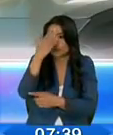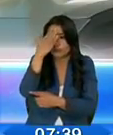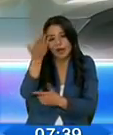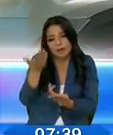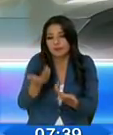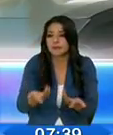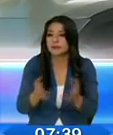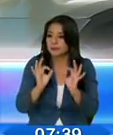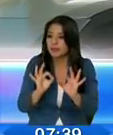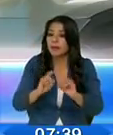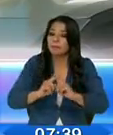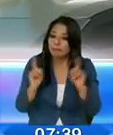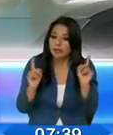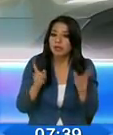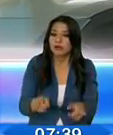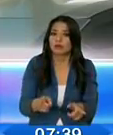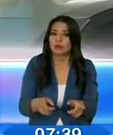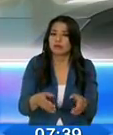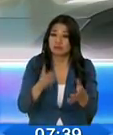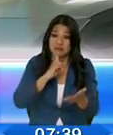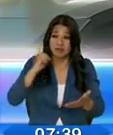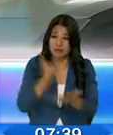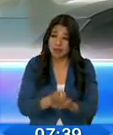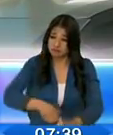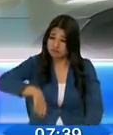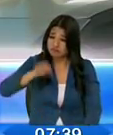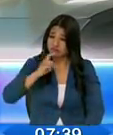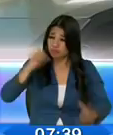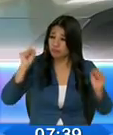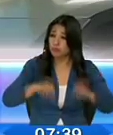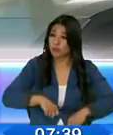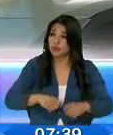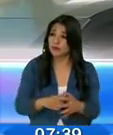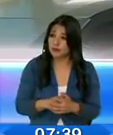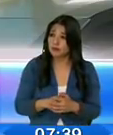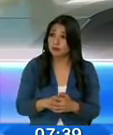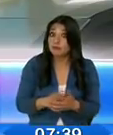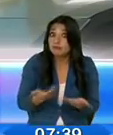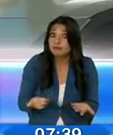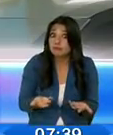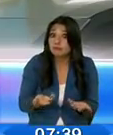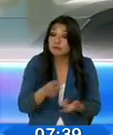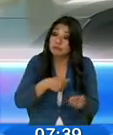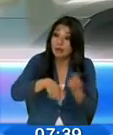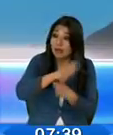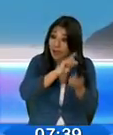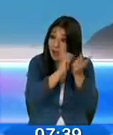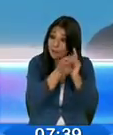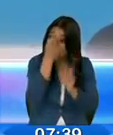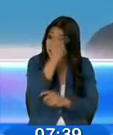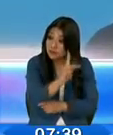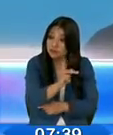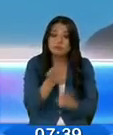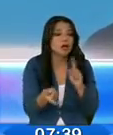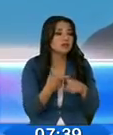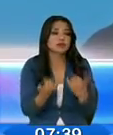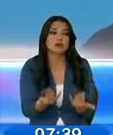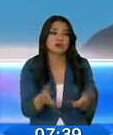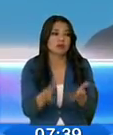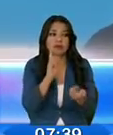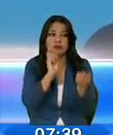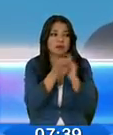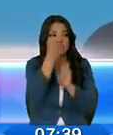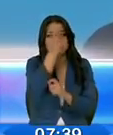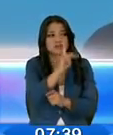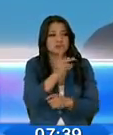buenos oficios. Sin embargo, en la práctica, ¿ha habido reversión de estos dictámenes? No hasta la fecha. No hasta la